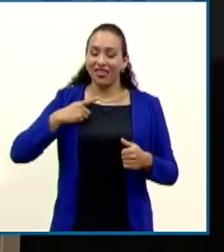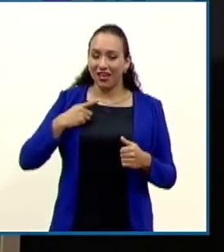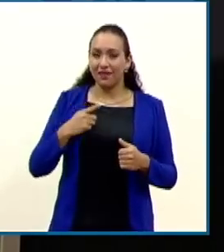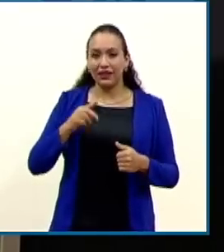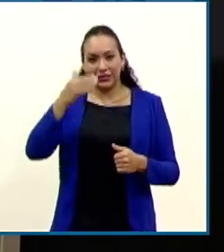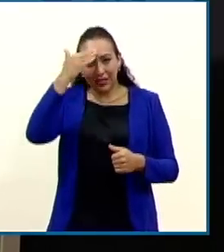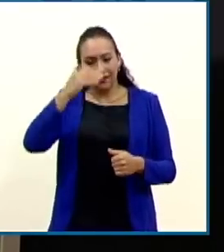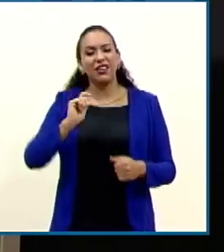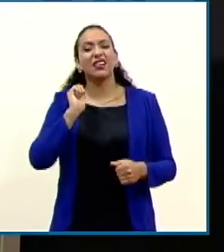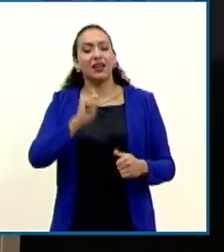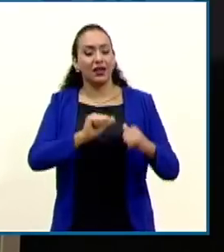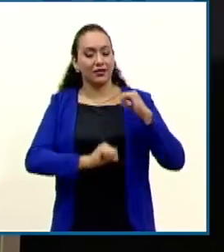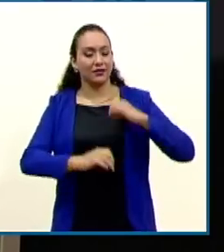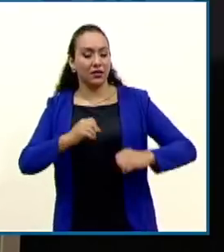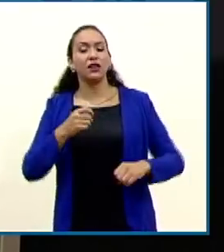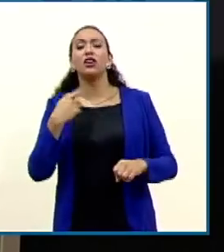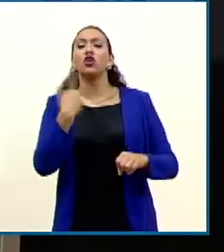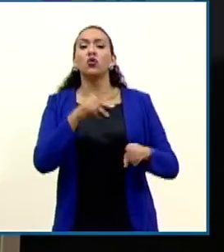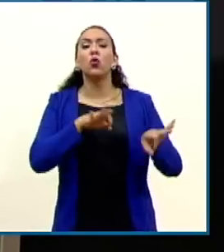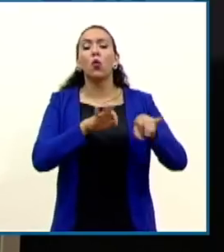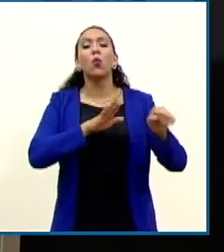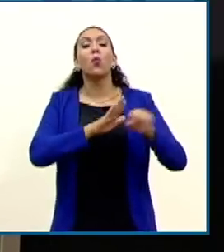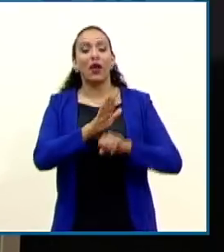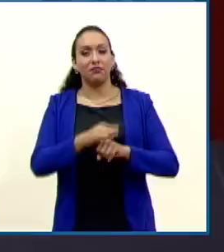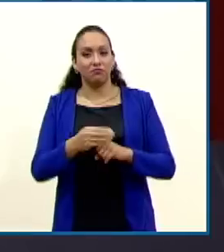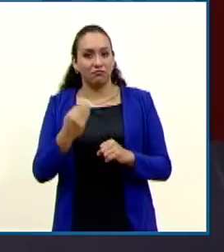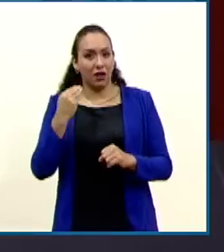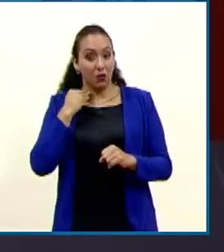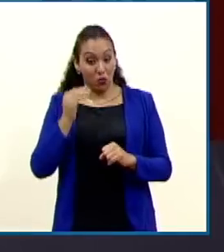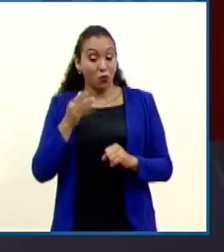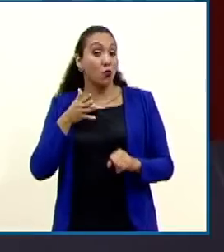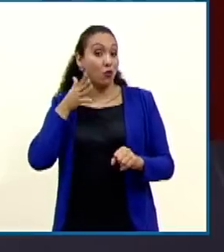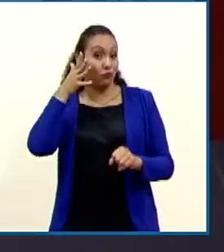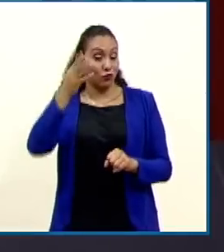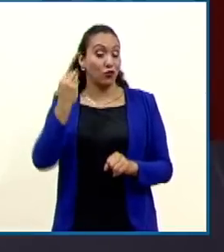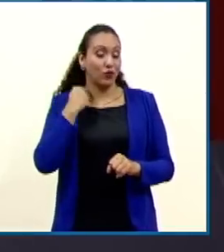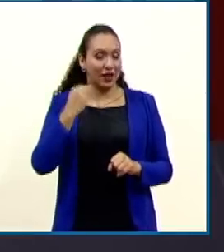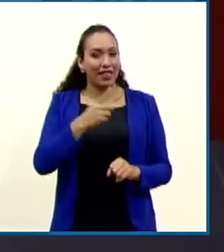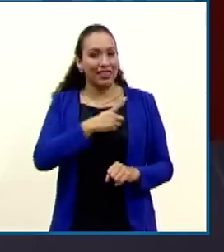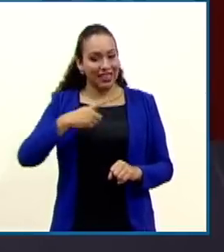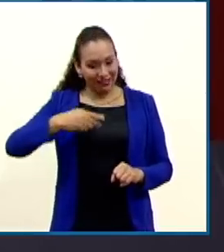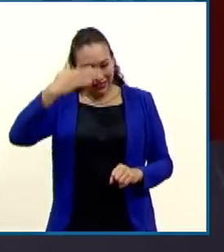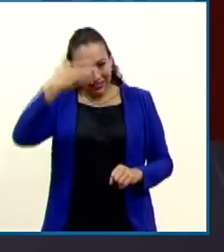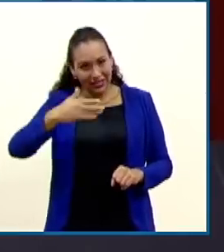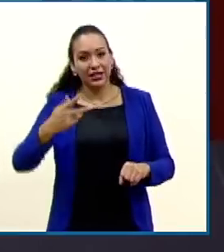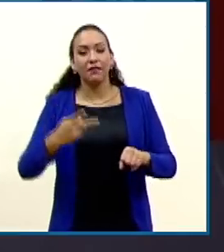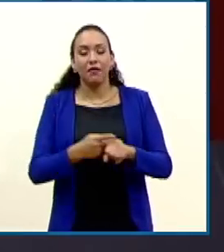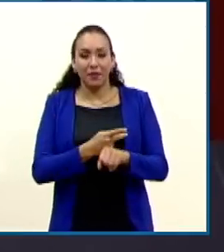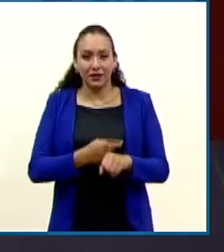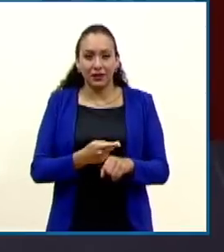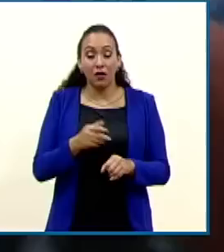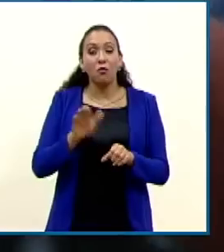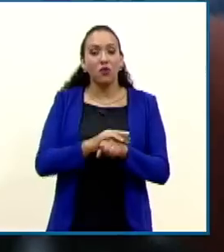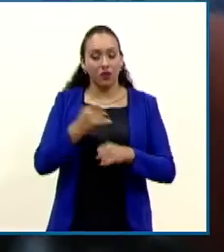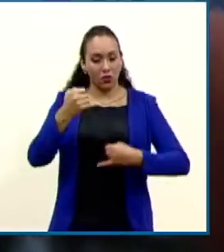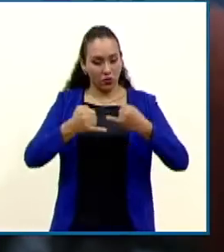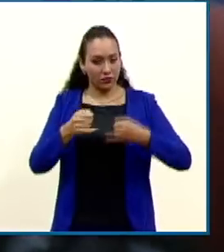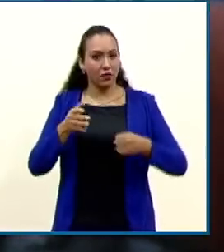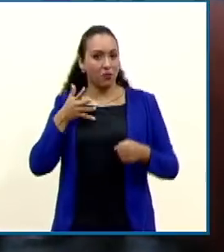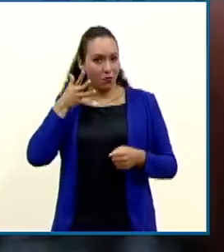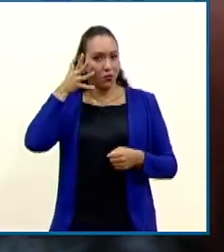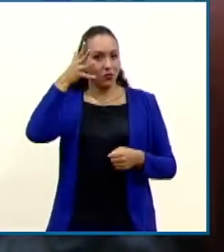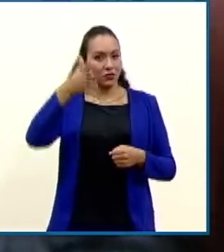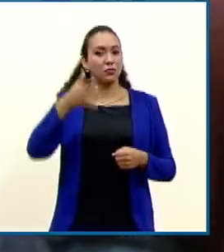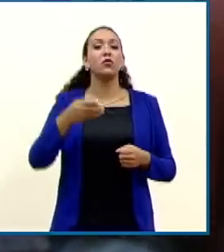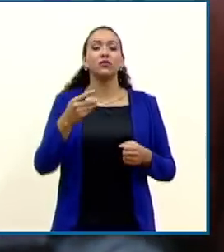Poder Judicial de la Federación y que conozcan también, dijo, los valores que están implícitos en la vocación de los juzgadores, como es